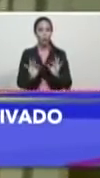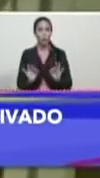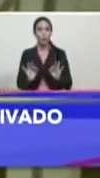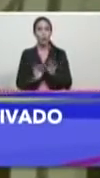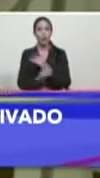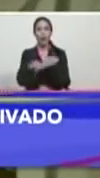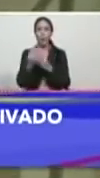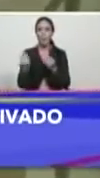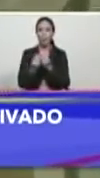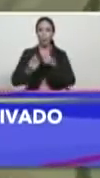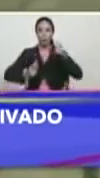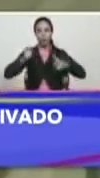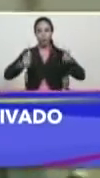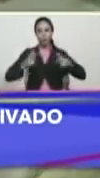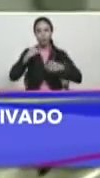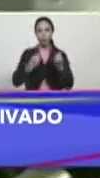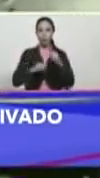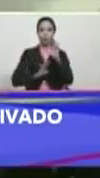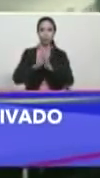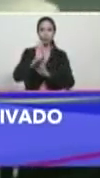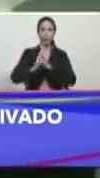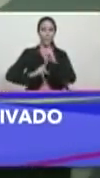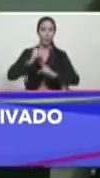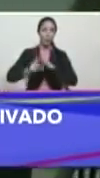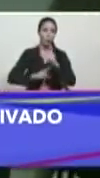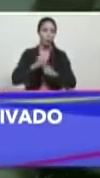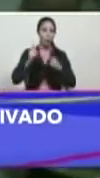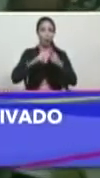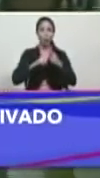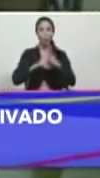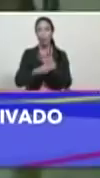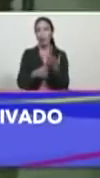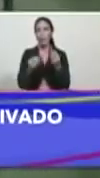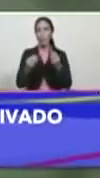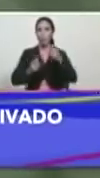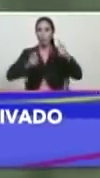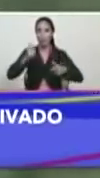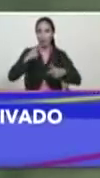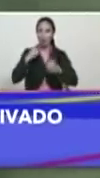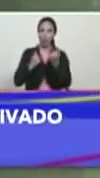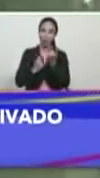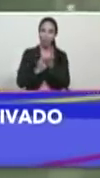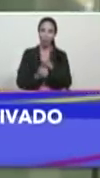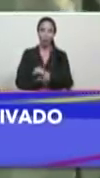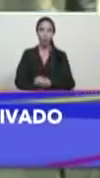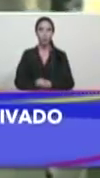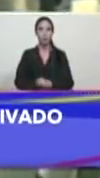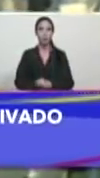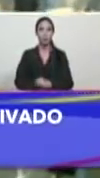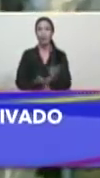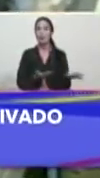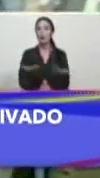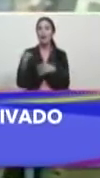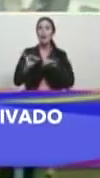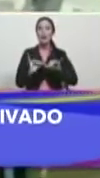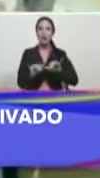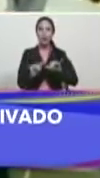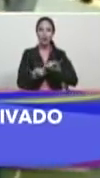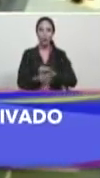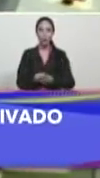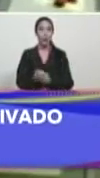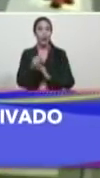acompaña en cuanto a la capacidad productiva, a la capacidad instalada. Adelante, ingeniero. Nosotros somos una empresa